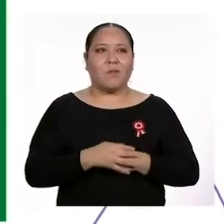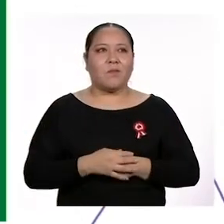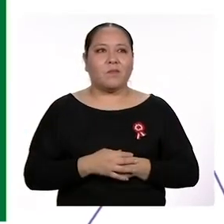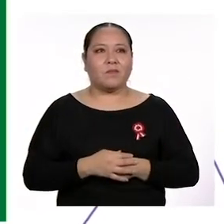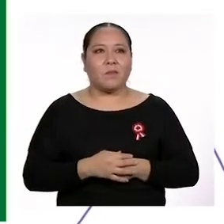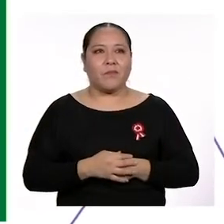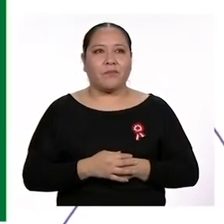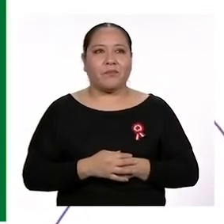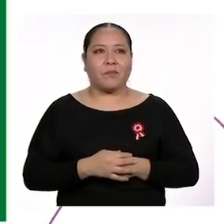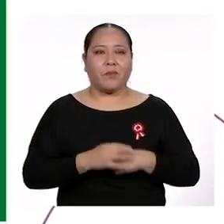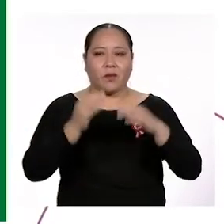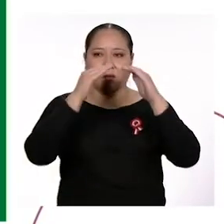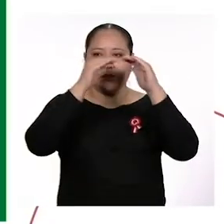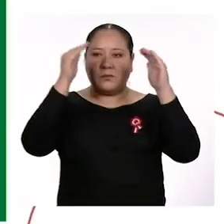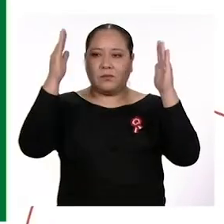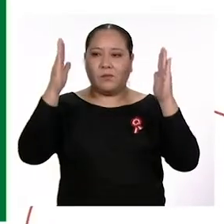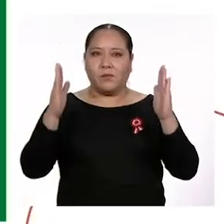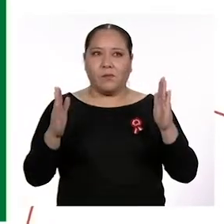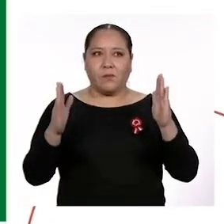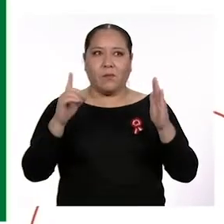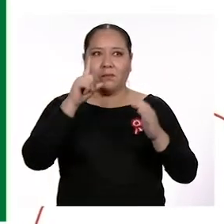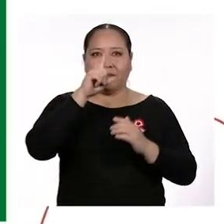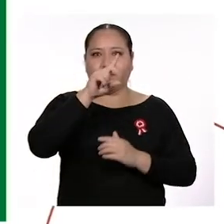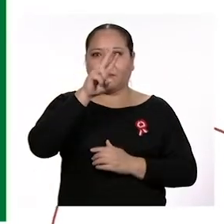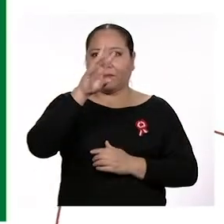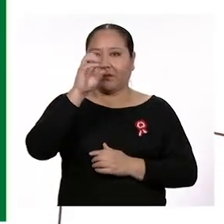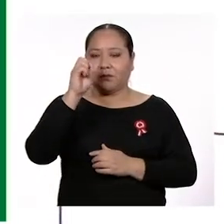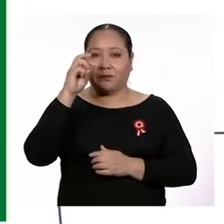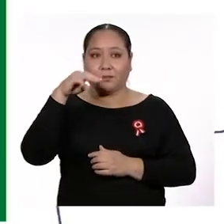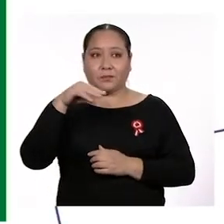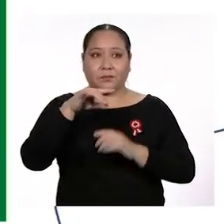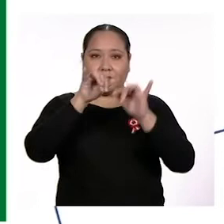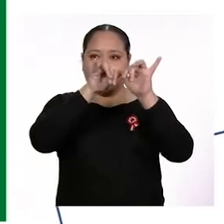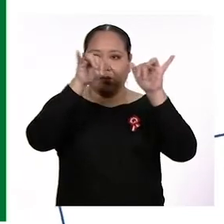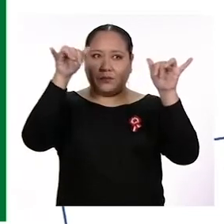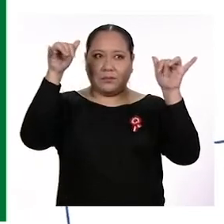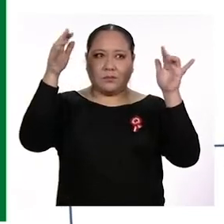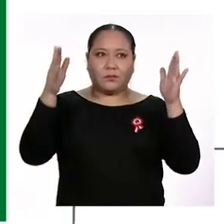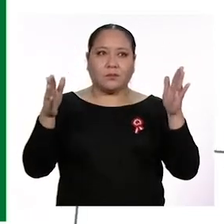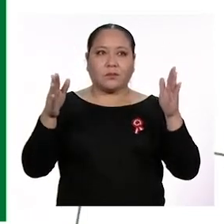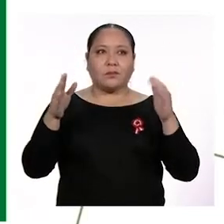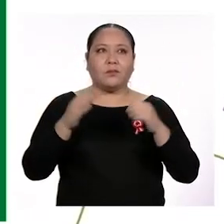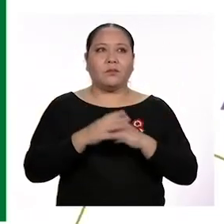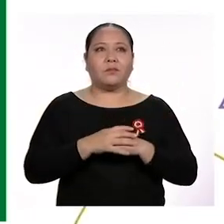Si una cancha mide 120 metros de largo, podríamos